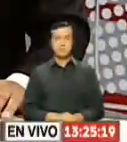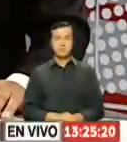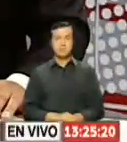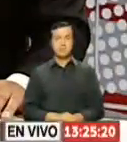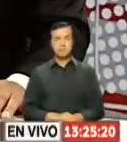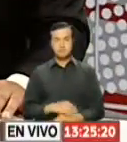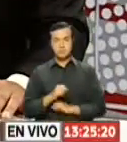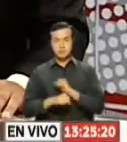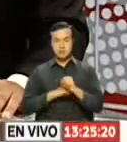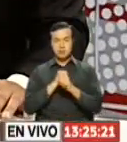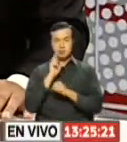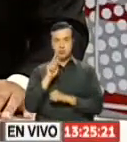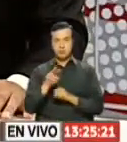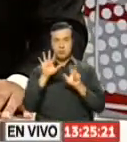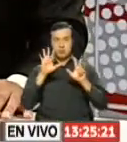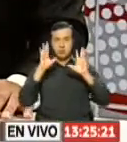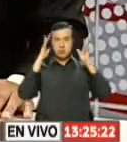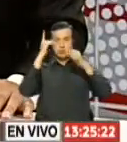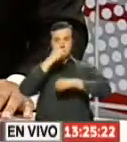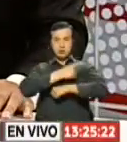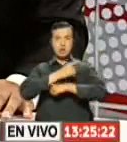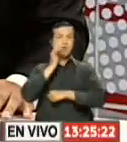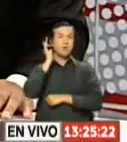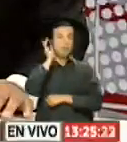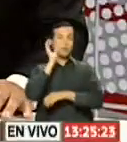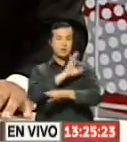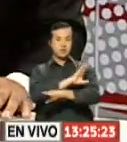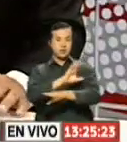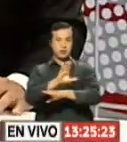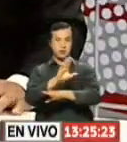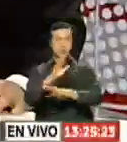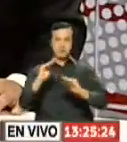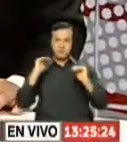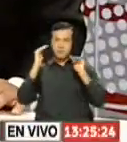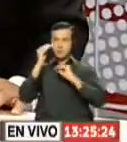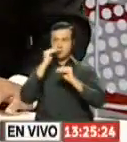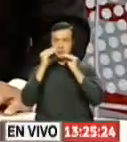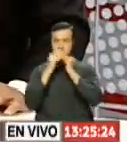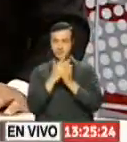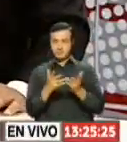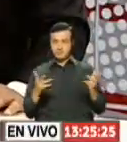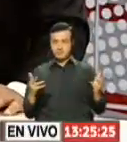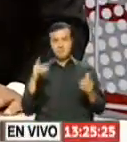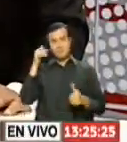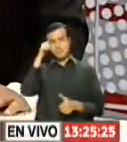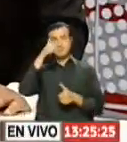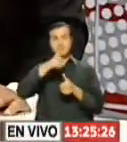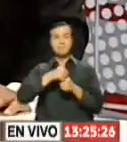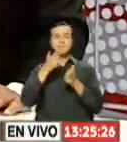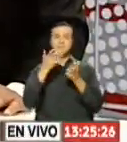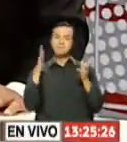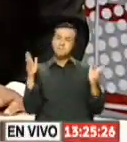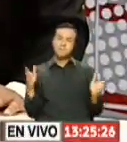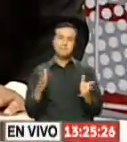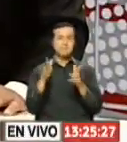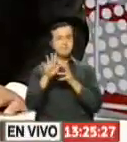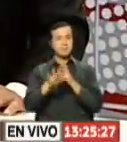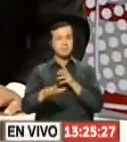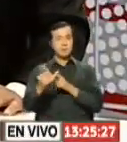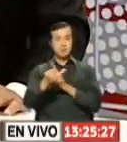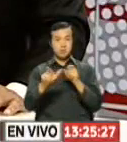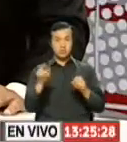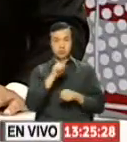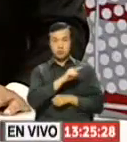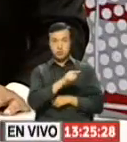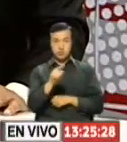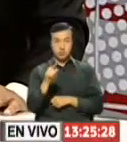Y desde el año 2008 se celebra el Día de la Mujer Rural y la Soberanía Alimentaria. La conmemoración busca empoderar a este sector